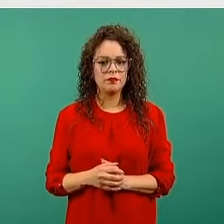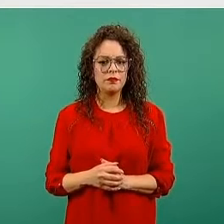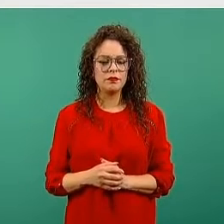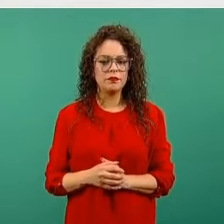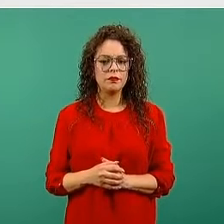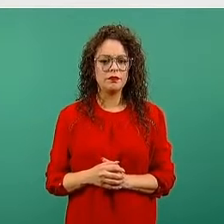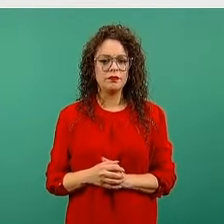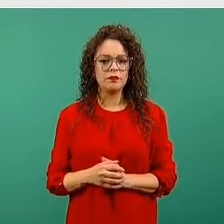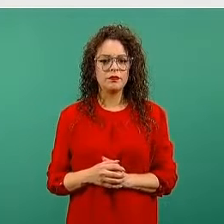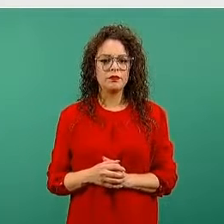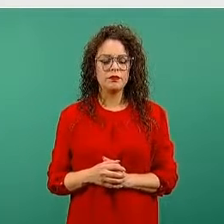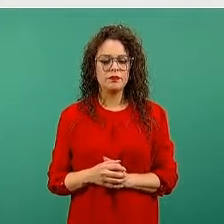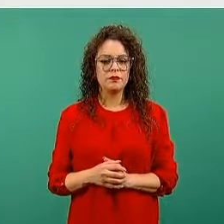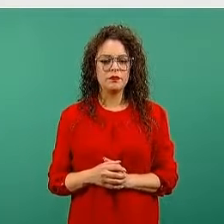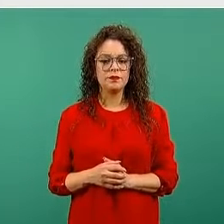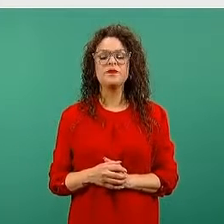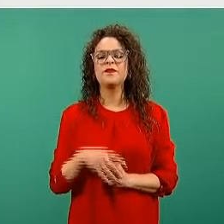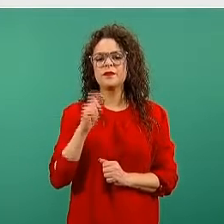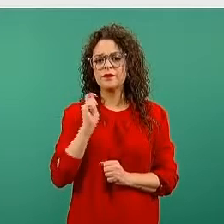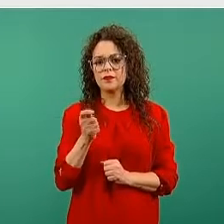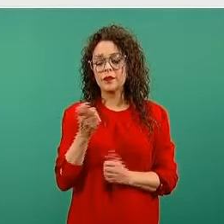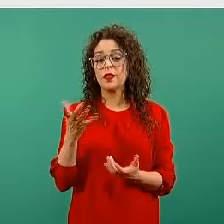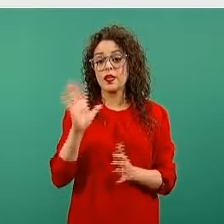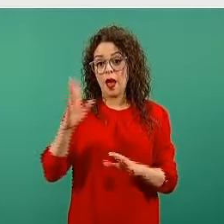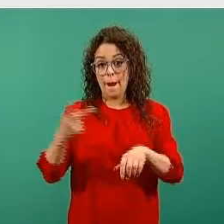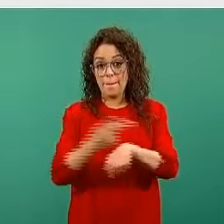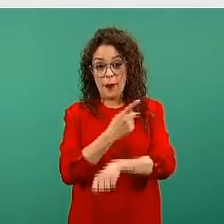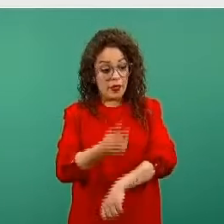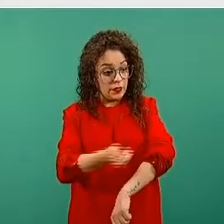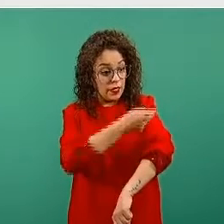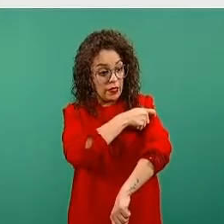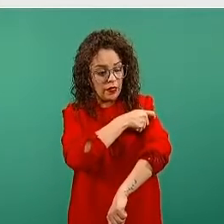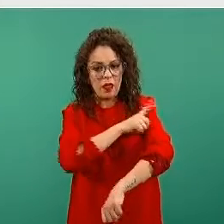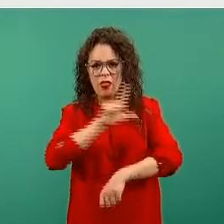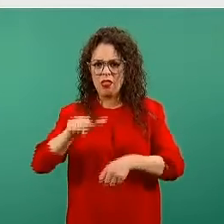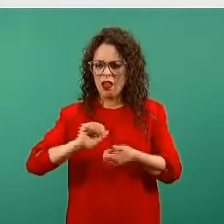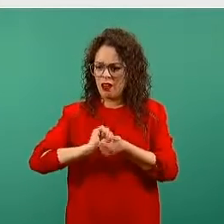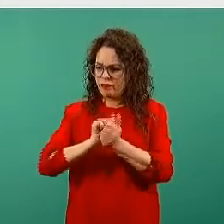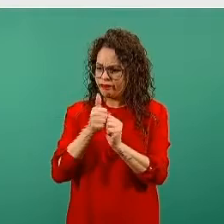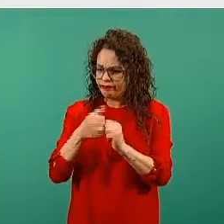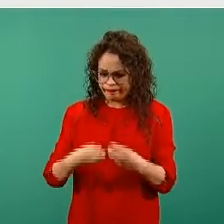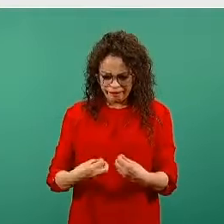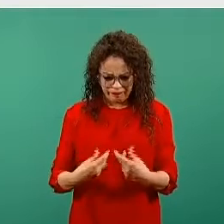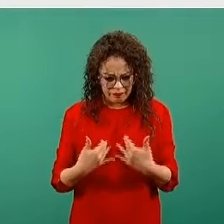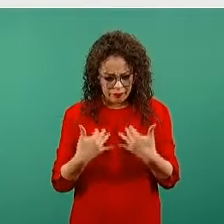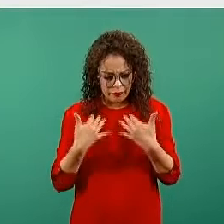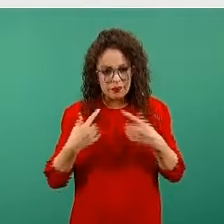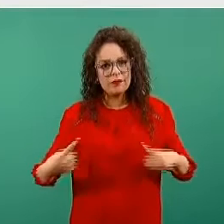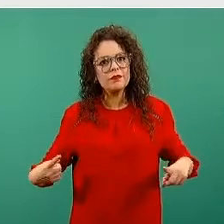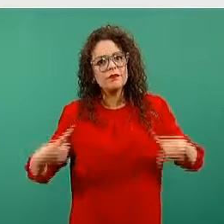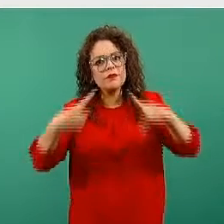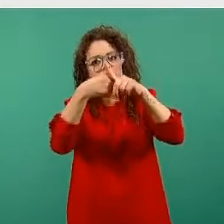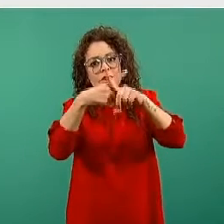vacunación e inmunización? Reacciones secundarias, reacciones adversas que pueden presentarse cuando el organismo humano es expuesto a